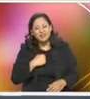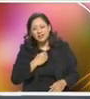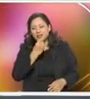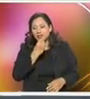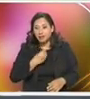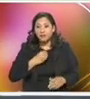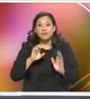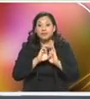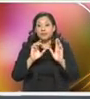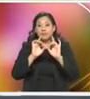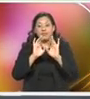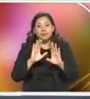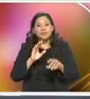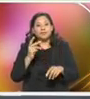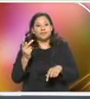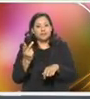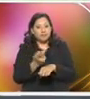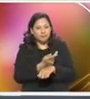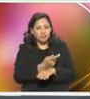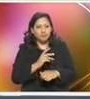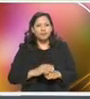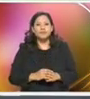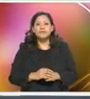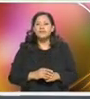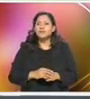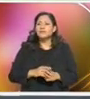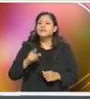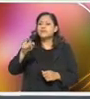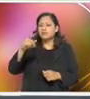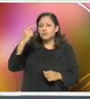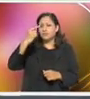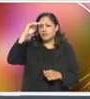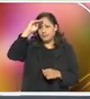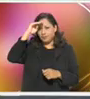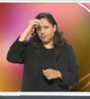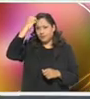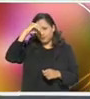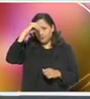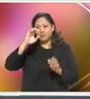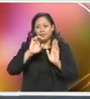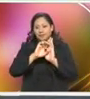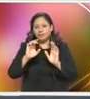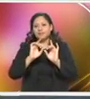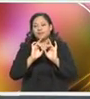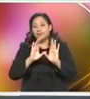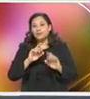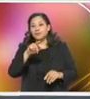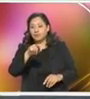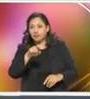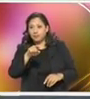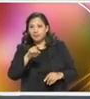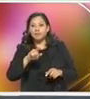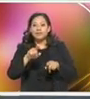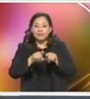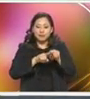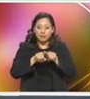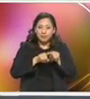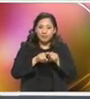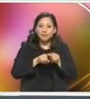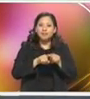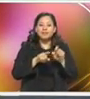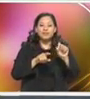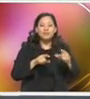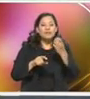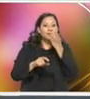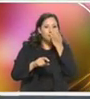por ejemplo, de pronto puede pasar, dime tú qué opinas. De pronto puedes tener a los hermanitos en la misma escuela